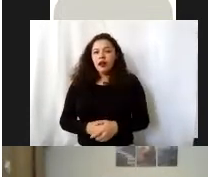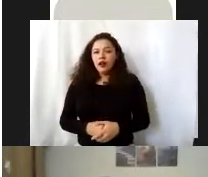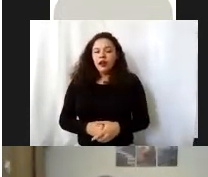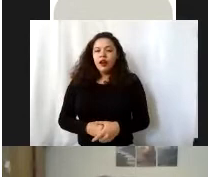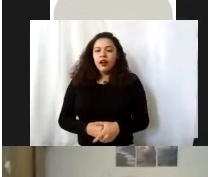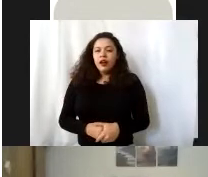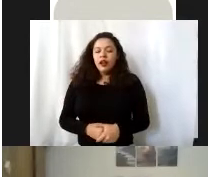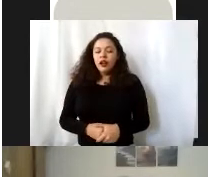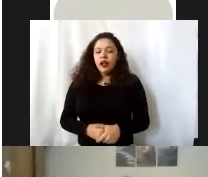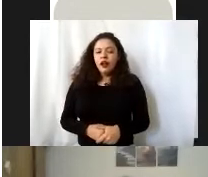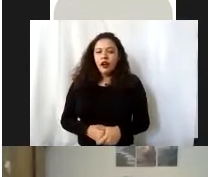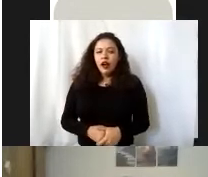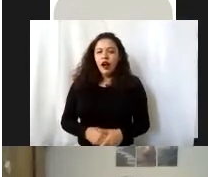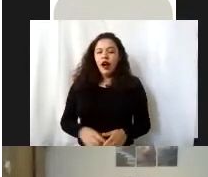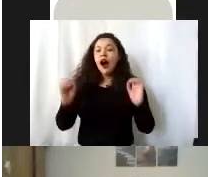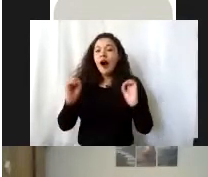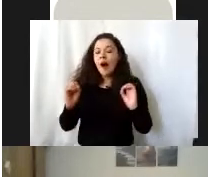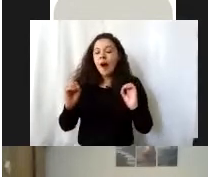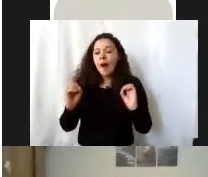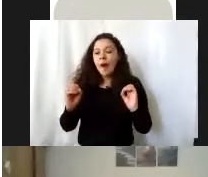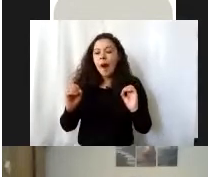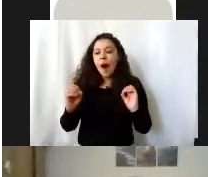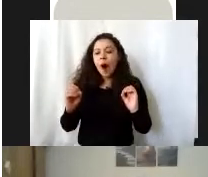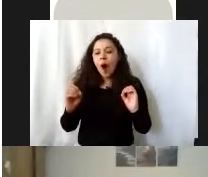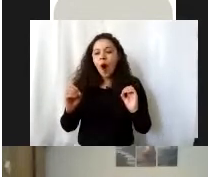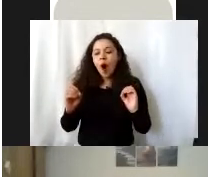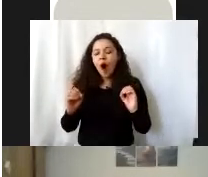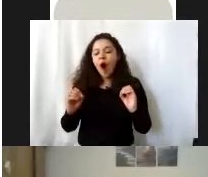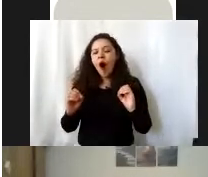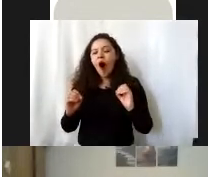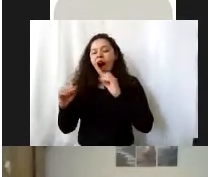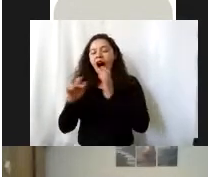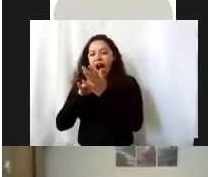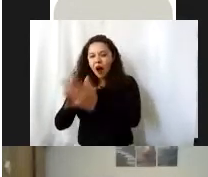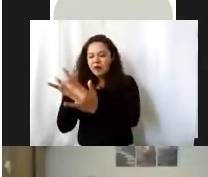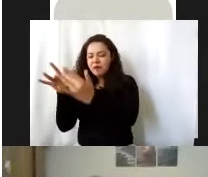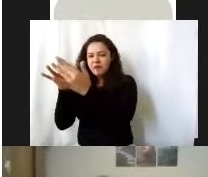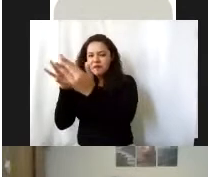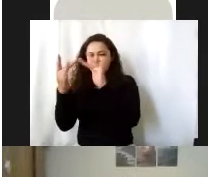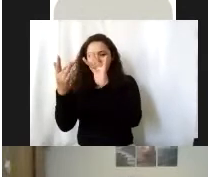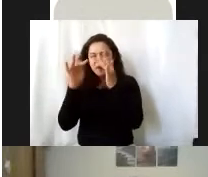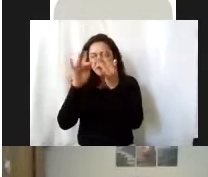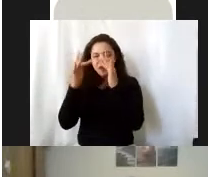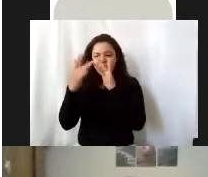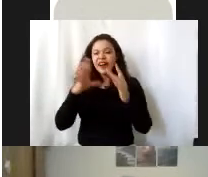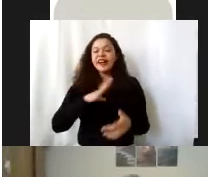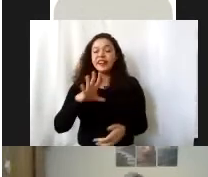O que si requieren de algunas redes de apoyo que se tengan o que no se tengan, o que